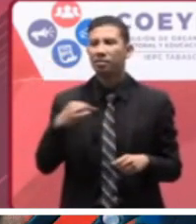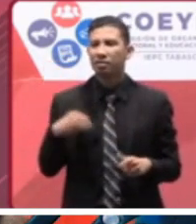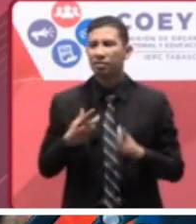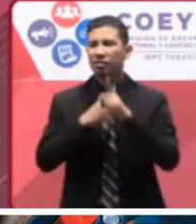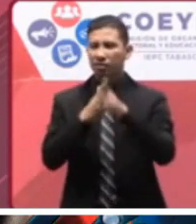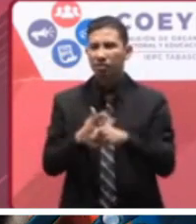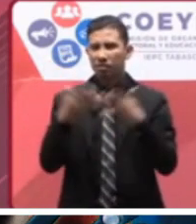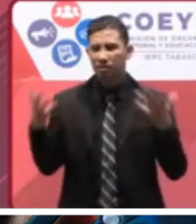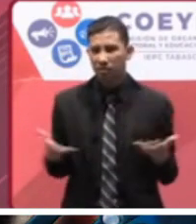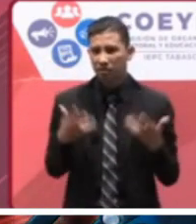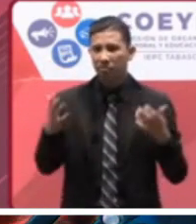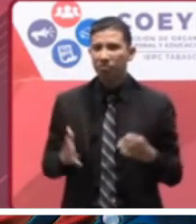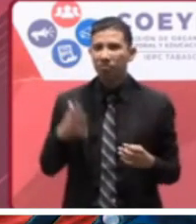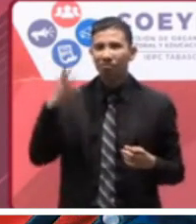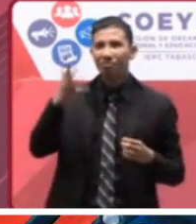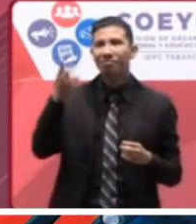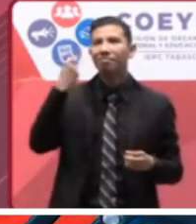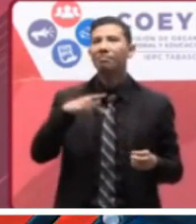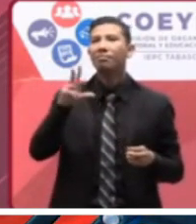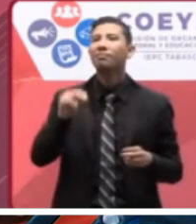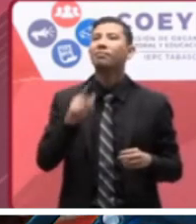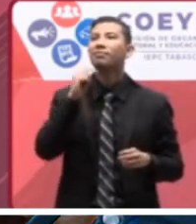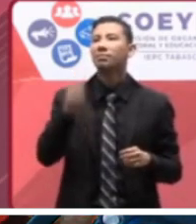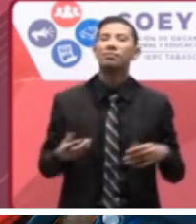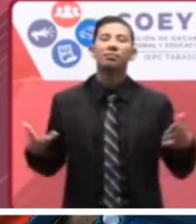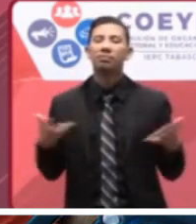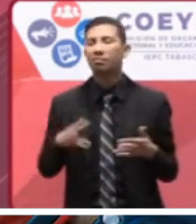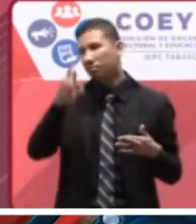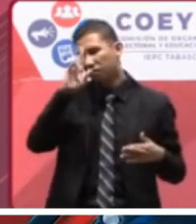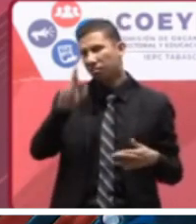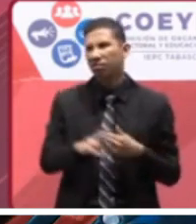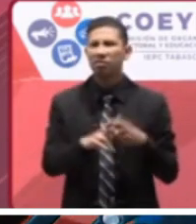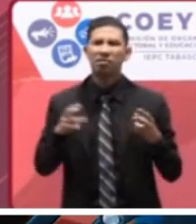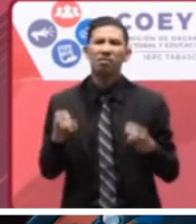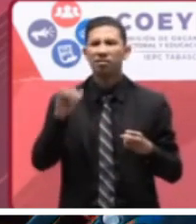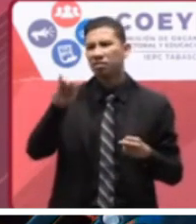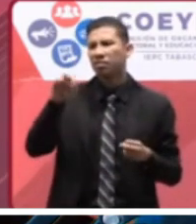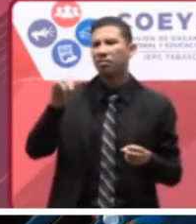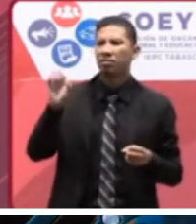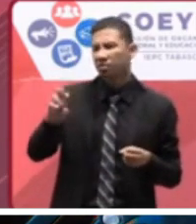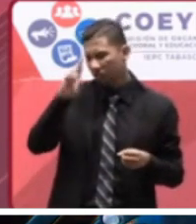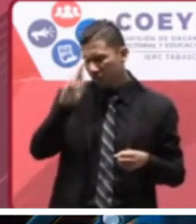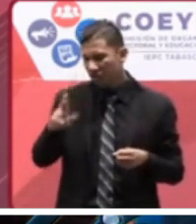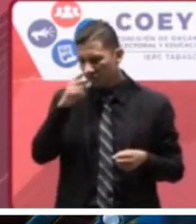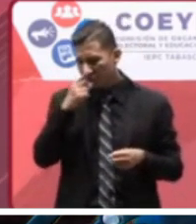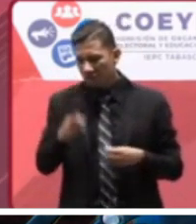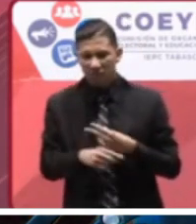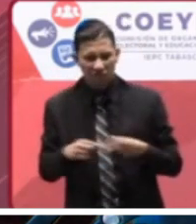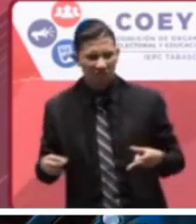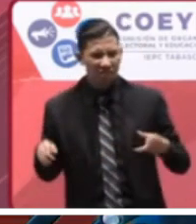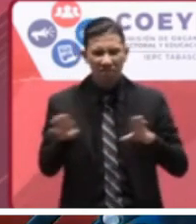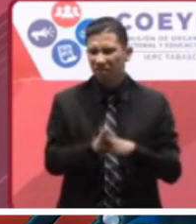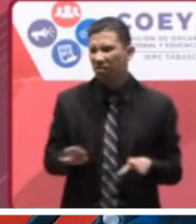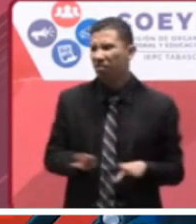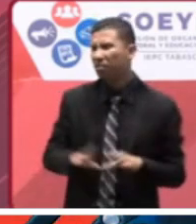futuro. Pero eso no significa que no haya respeto. Y el INE, lo digo con todas las letras, ni es adversario de un